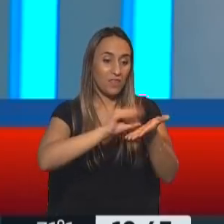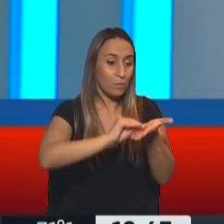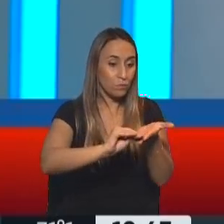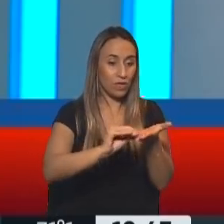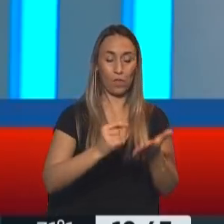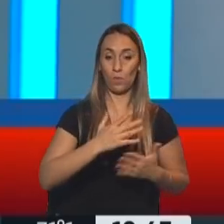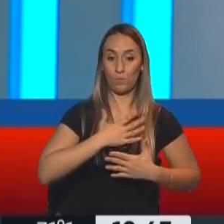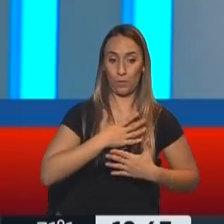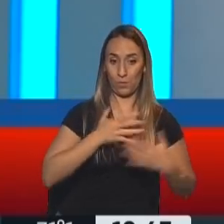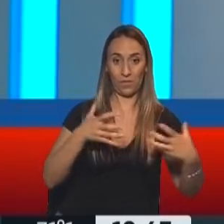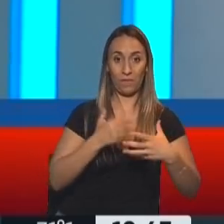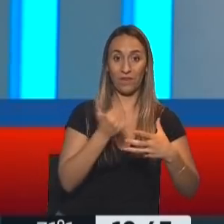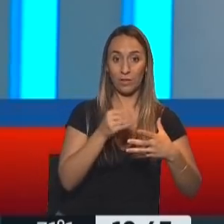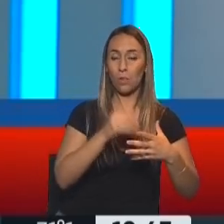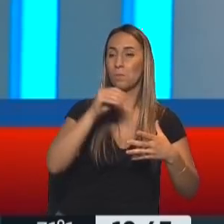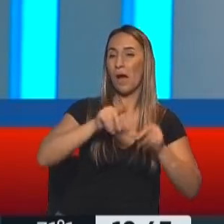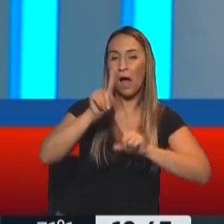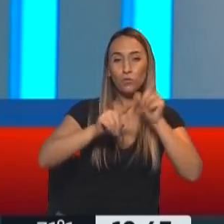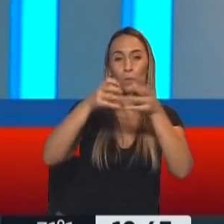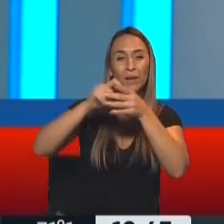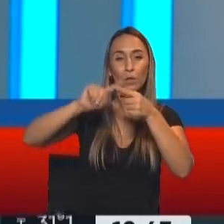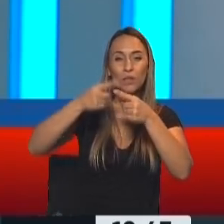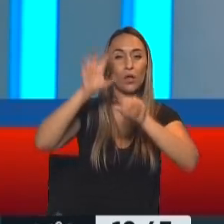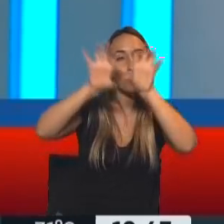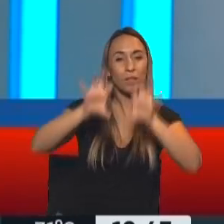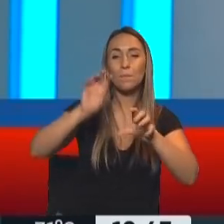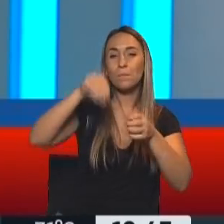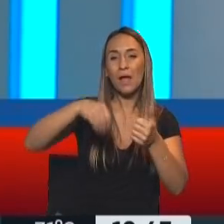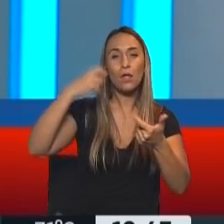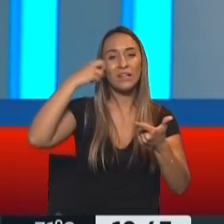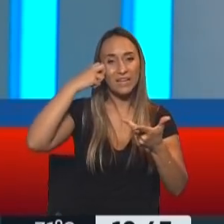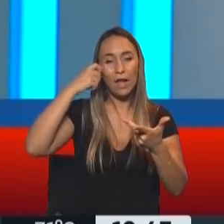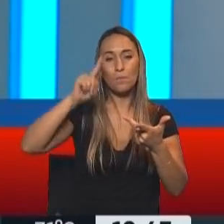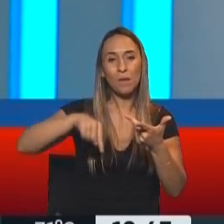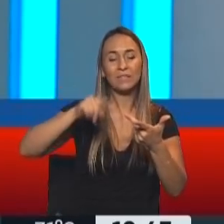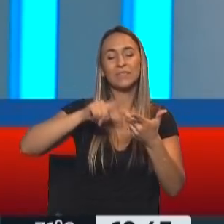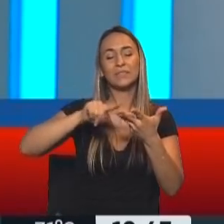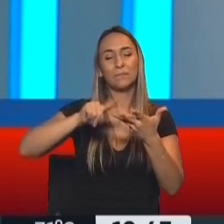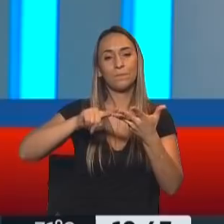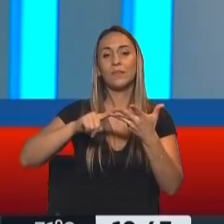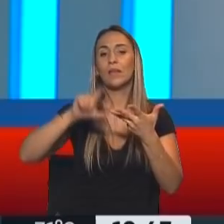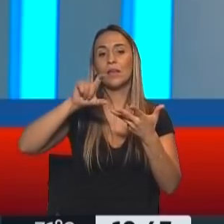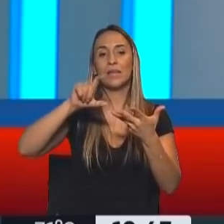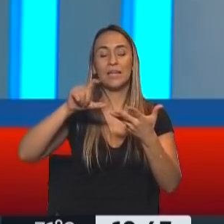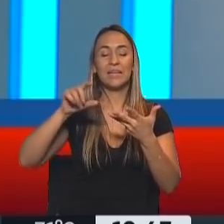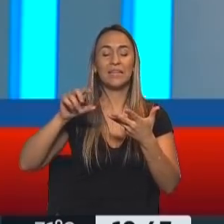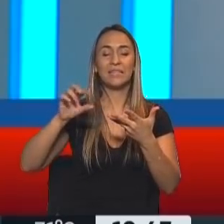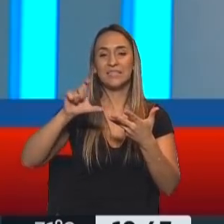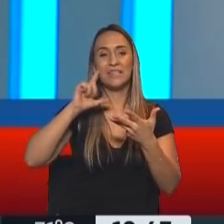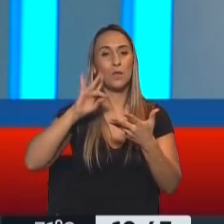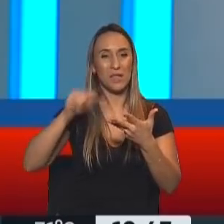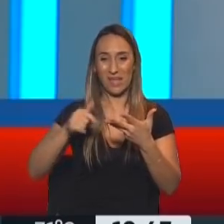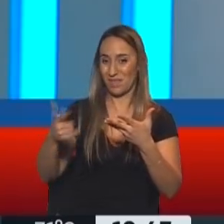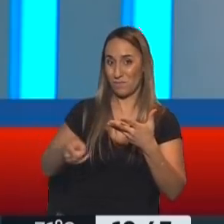más algunos partidos provinciales, más la Unión Cívica Radical, más la coalición cívica, tendrían, por lo menos en diputados,